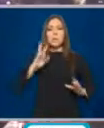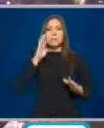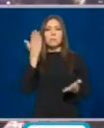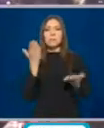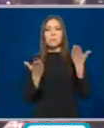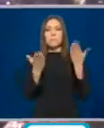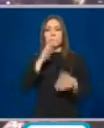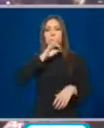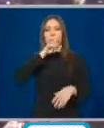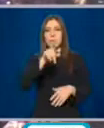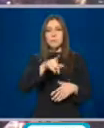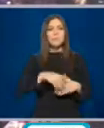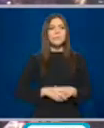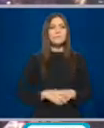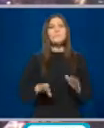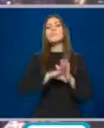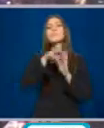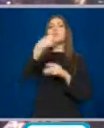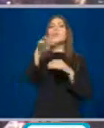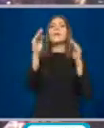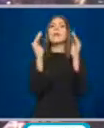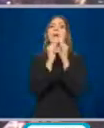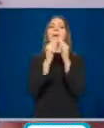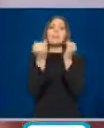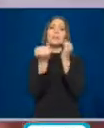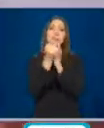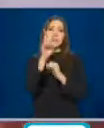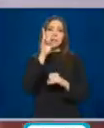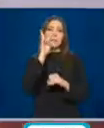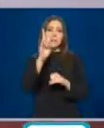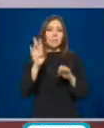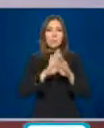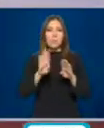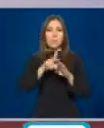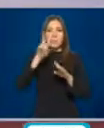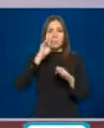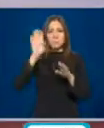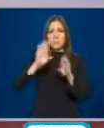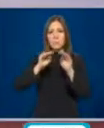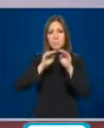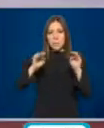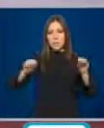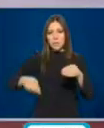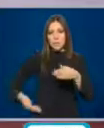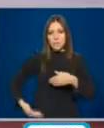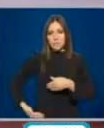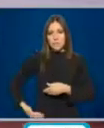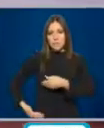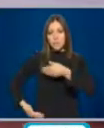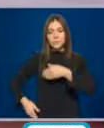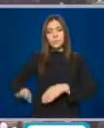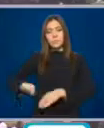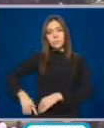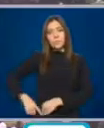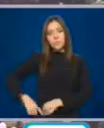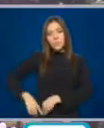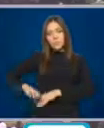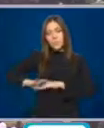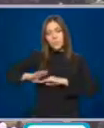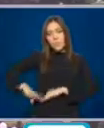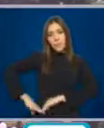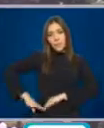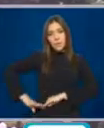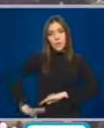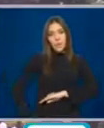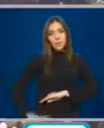en casa, si hacemos un ejercicio de, si te mides como de la cadera hacia arriba y la cadera hacia abajo, en teoría tendría que medir justo la